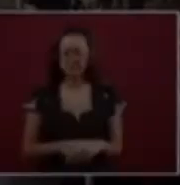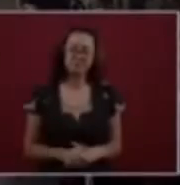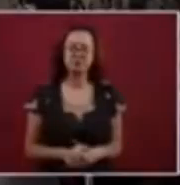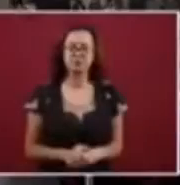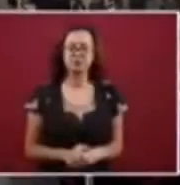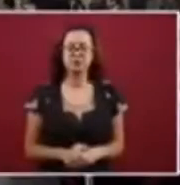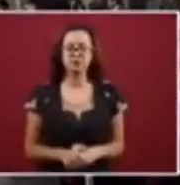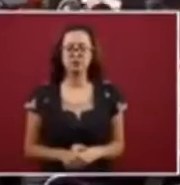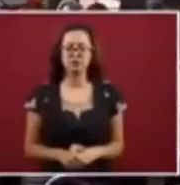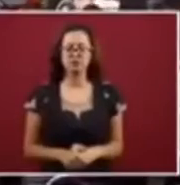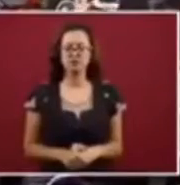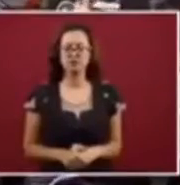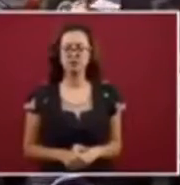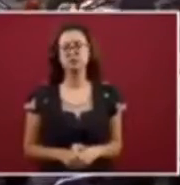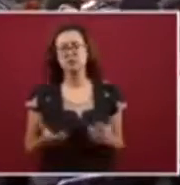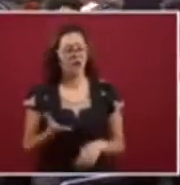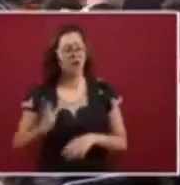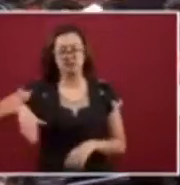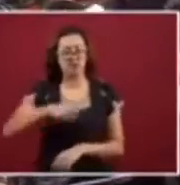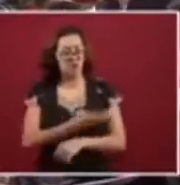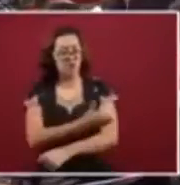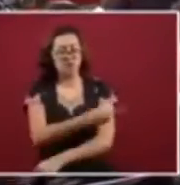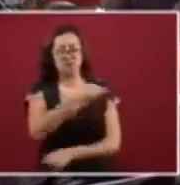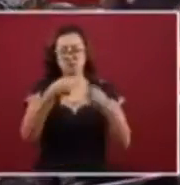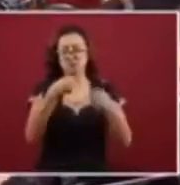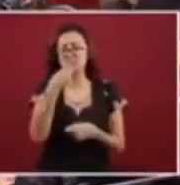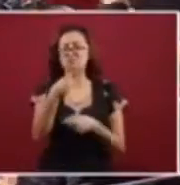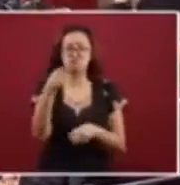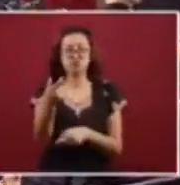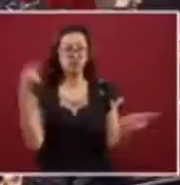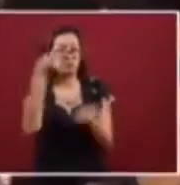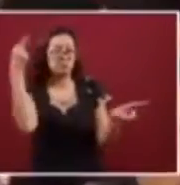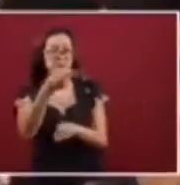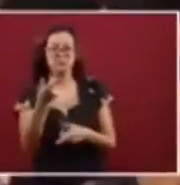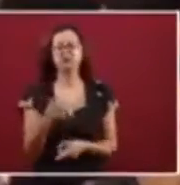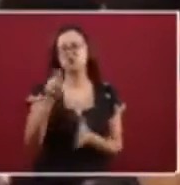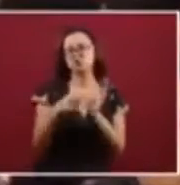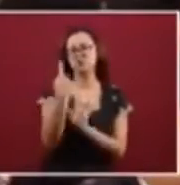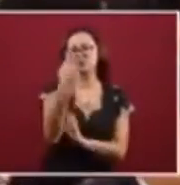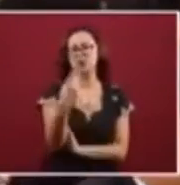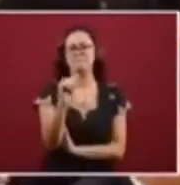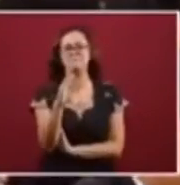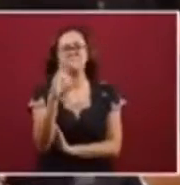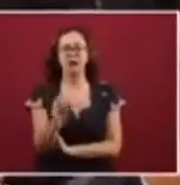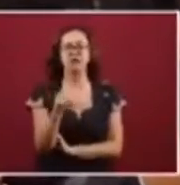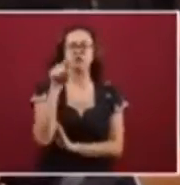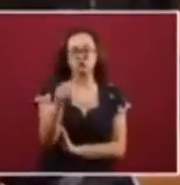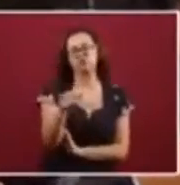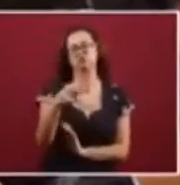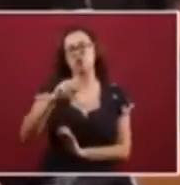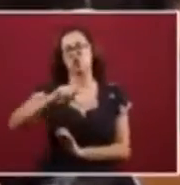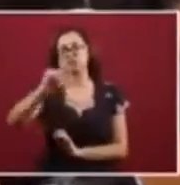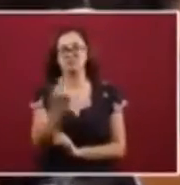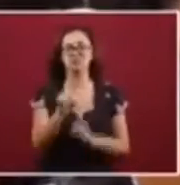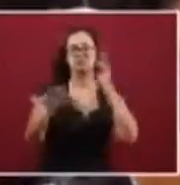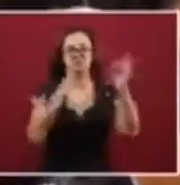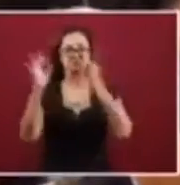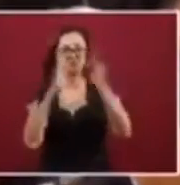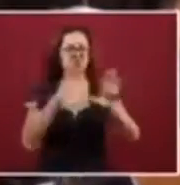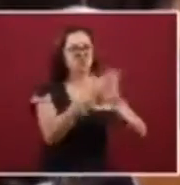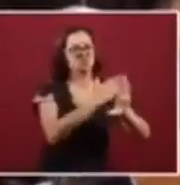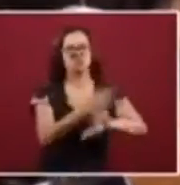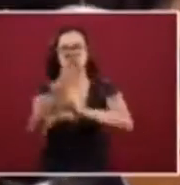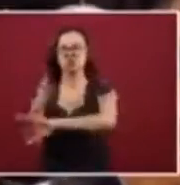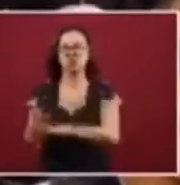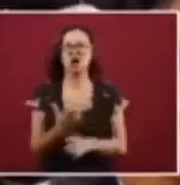el colega de agresiones y demás en 2001 paco ortiz pinchetti fue despedido no tiene ex por usar la agencia para fines personales que